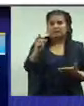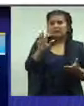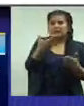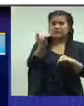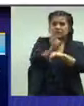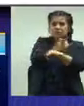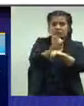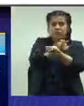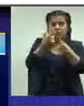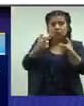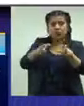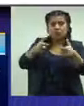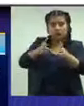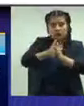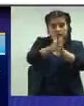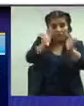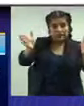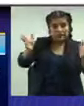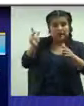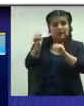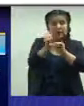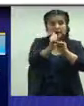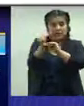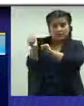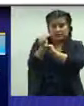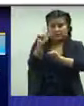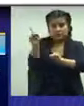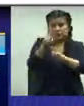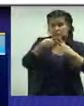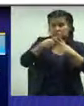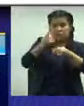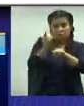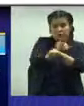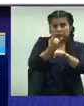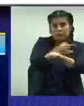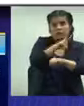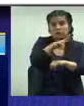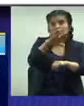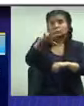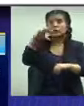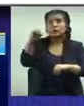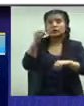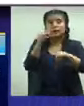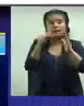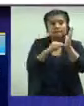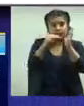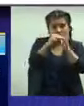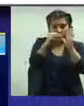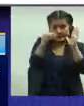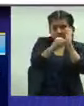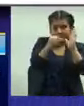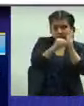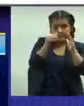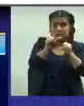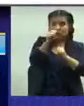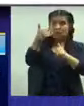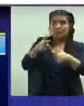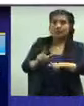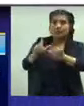utilizar el contrato abierto, que en abril no habían utilizado nada de contrato abierto, son 250 millones de quetzales. Siguiente.